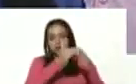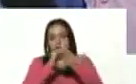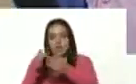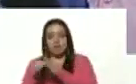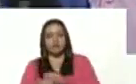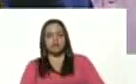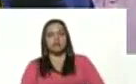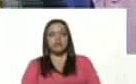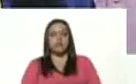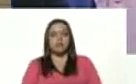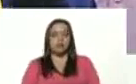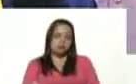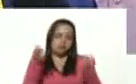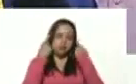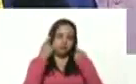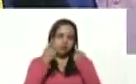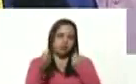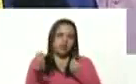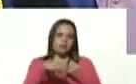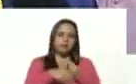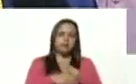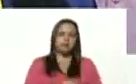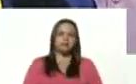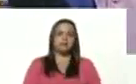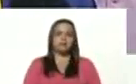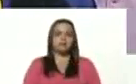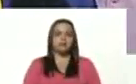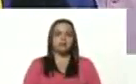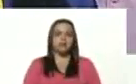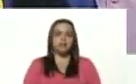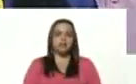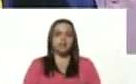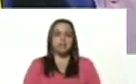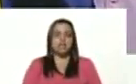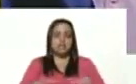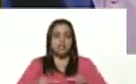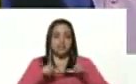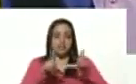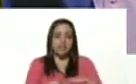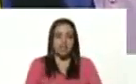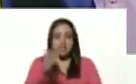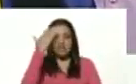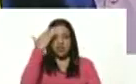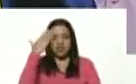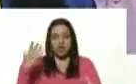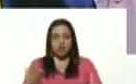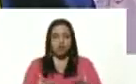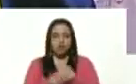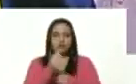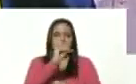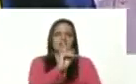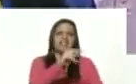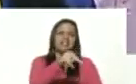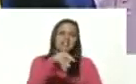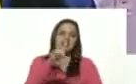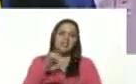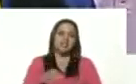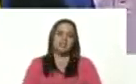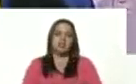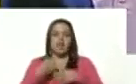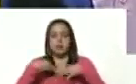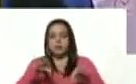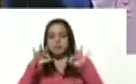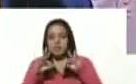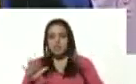con la formación además incorporada de la certificación de saberes con el INSE, con los especialistas, el